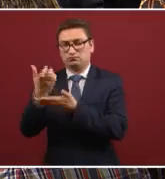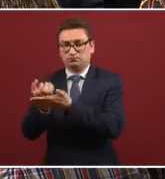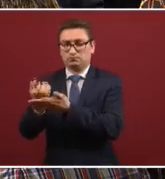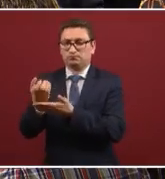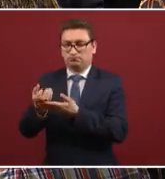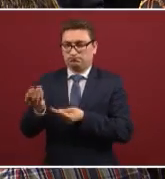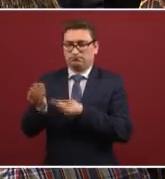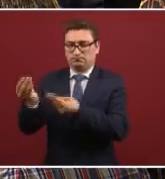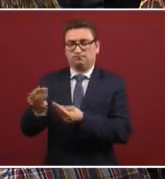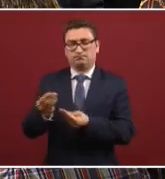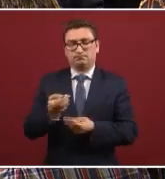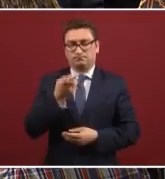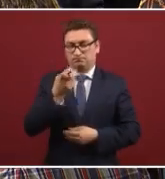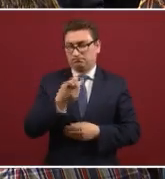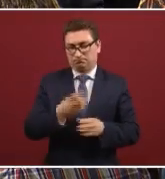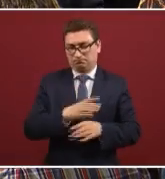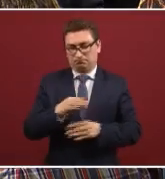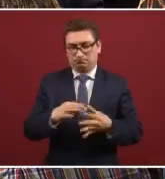Muchas gracias.